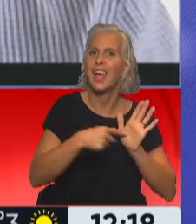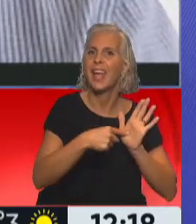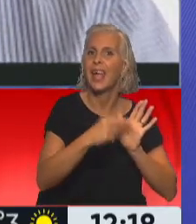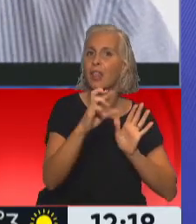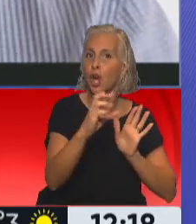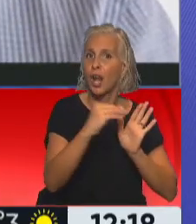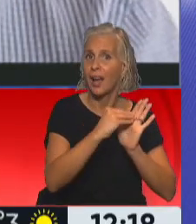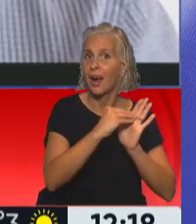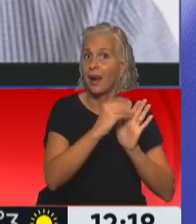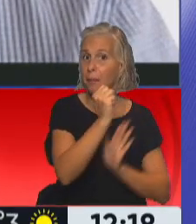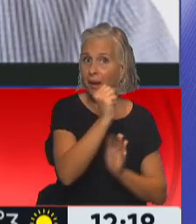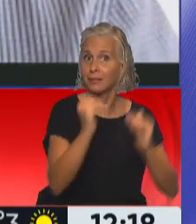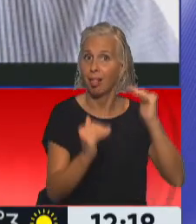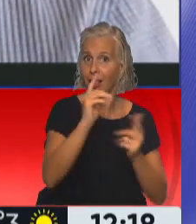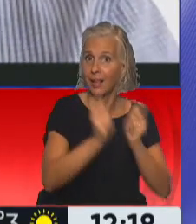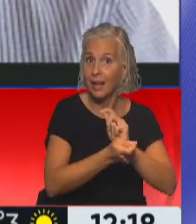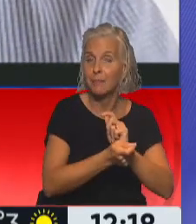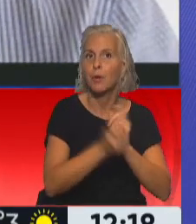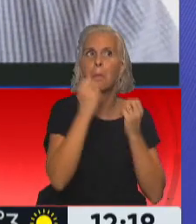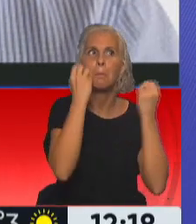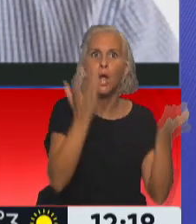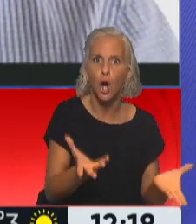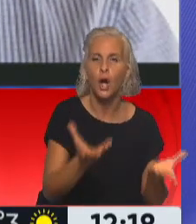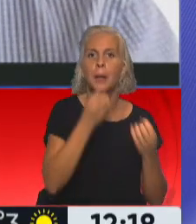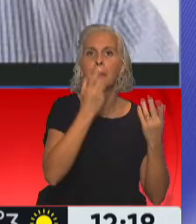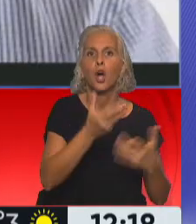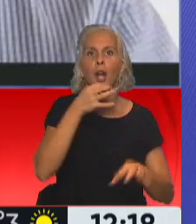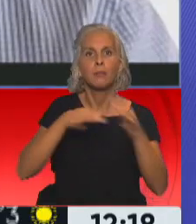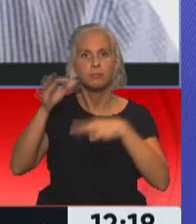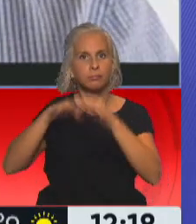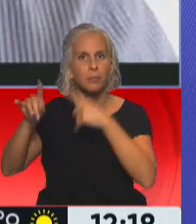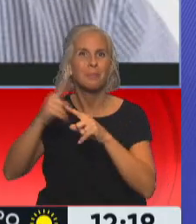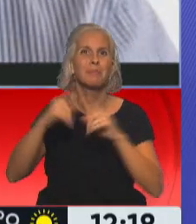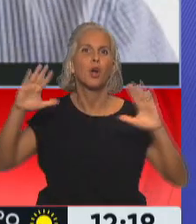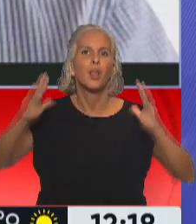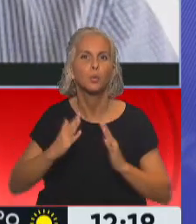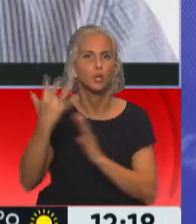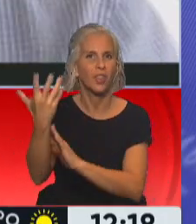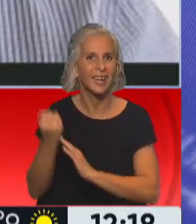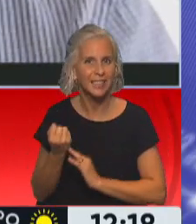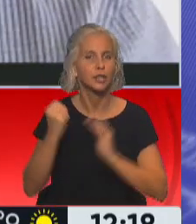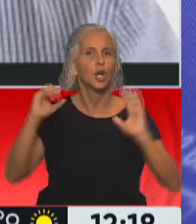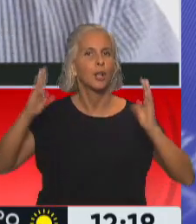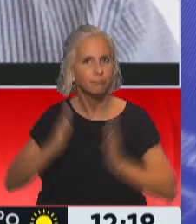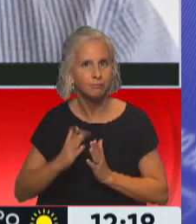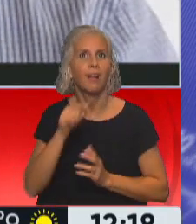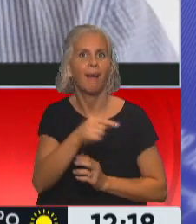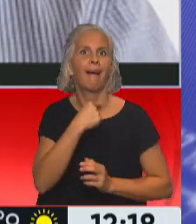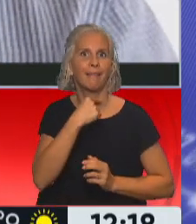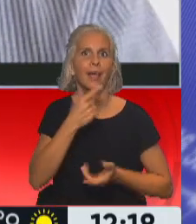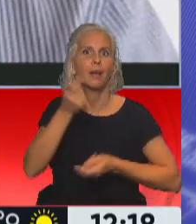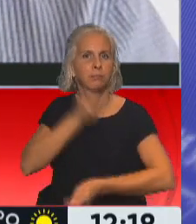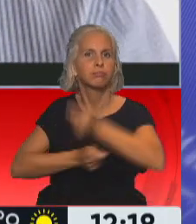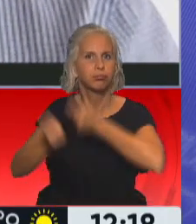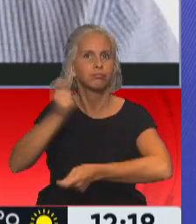mercado y que se pueda mejorar el perfil de las exportaciones, por ejemplo, con las reducciones de las retenciones, buscan justamente mejorar ese flujo